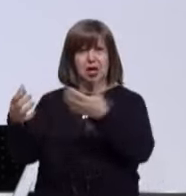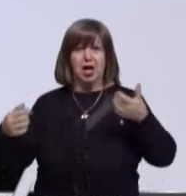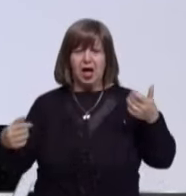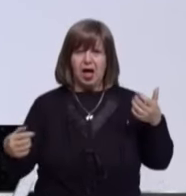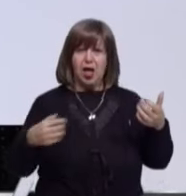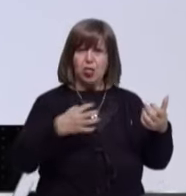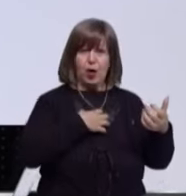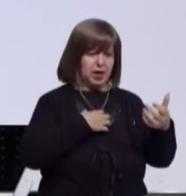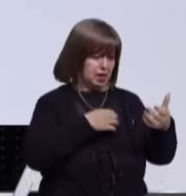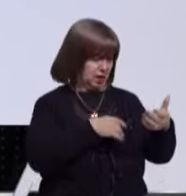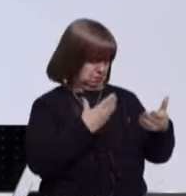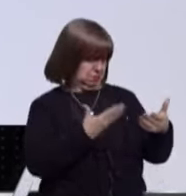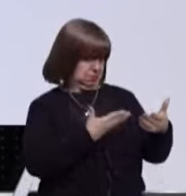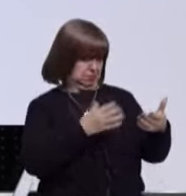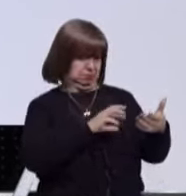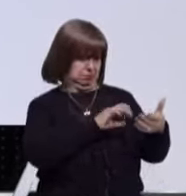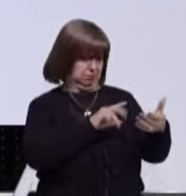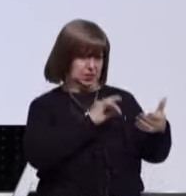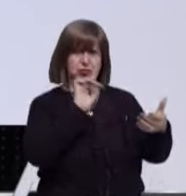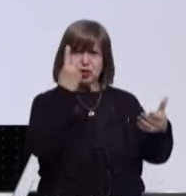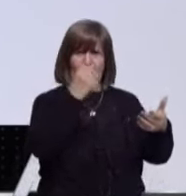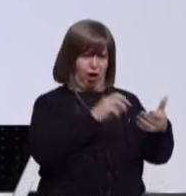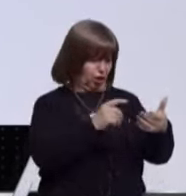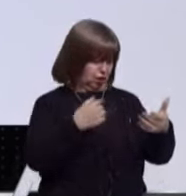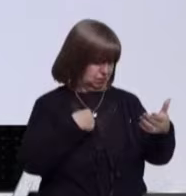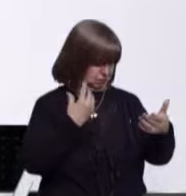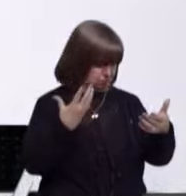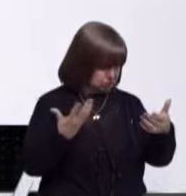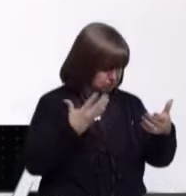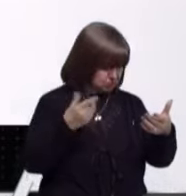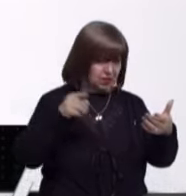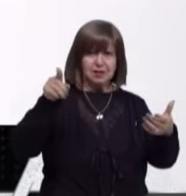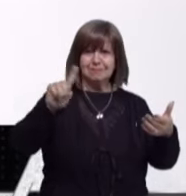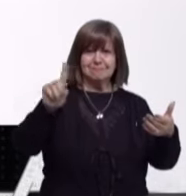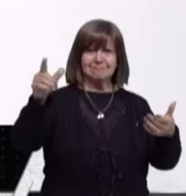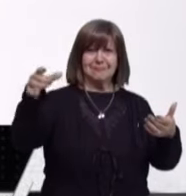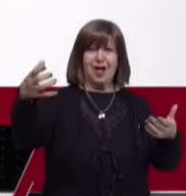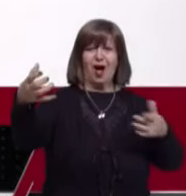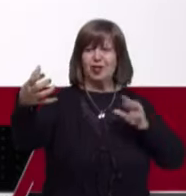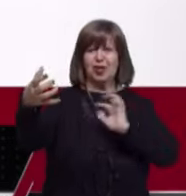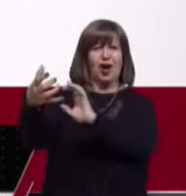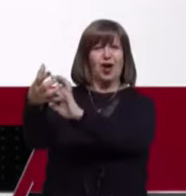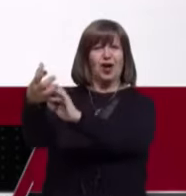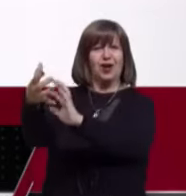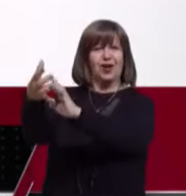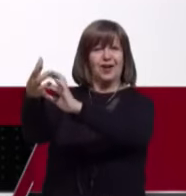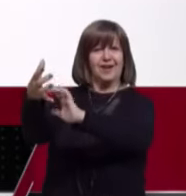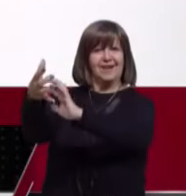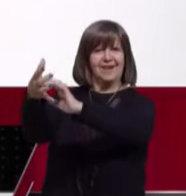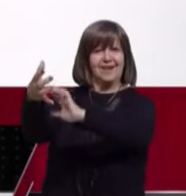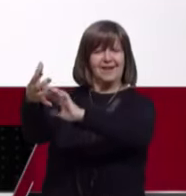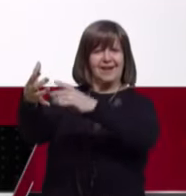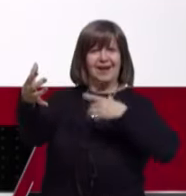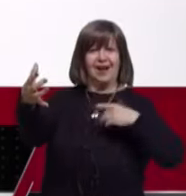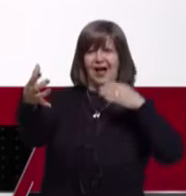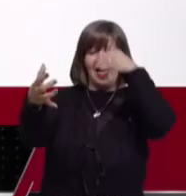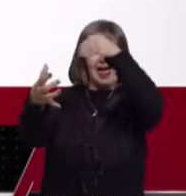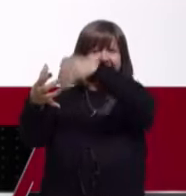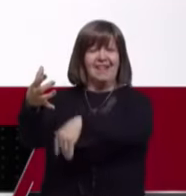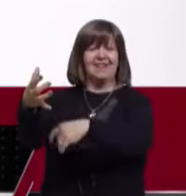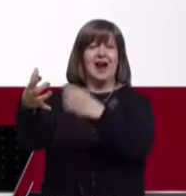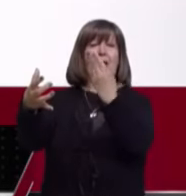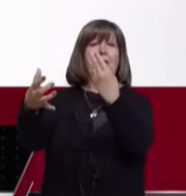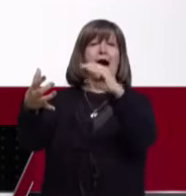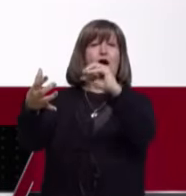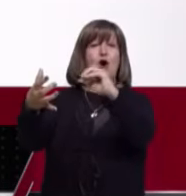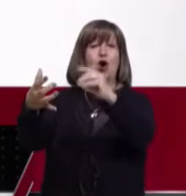voluntad o intención de parte de la víctima, que no puede manejar el celular en este caso, bueno, es así que acceden a las cuentas,